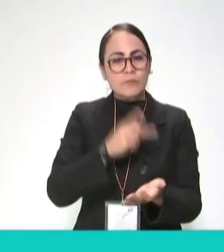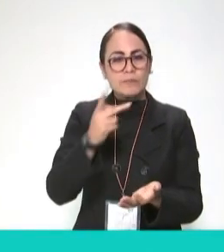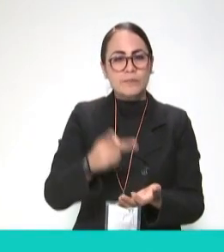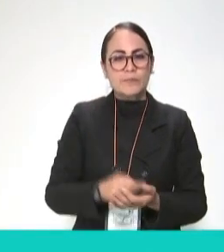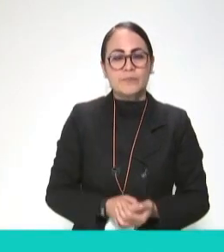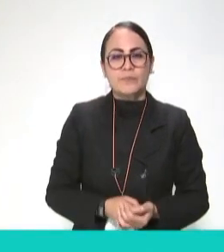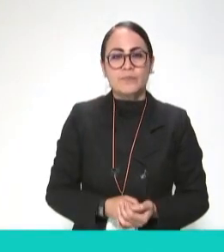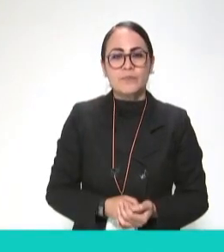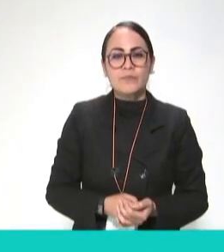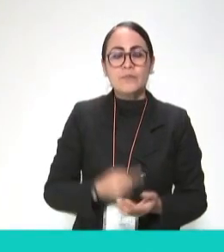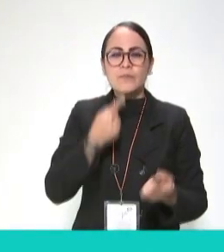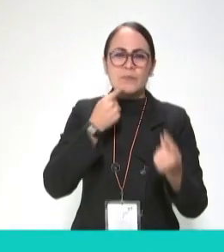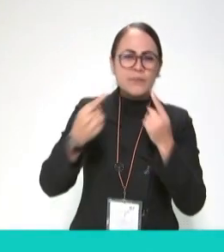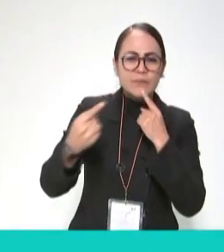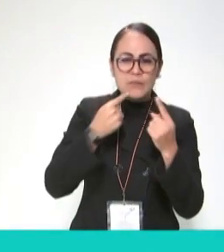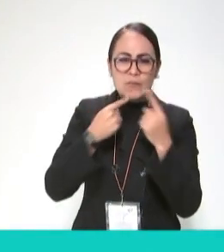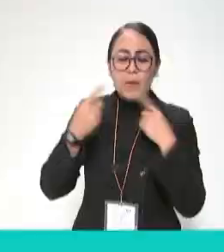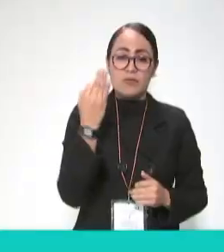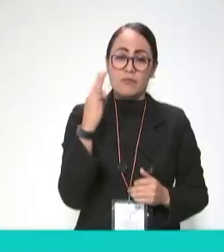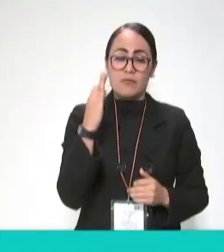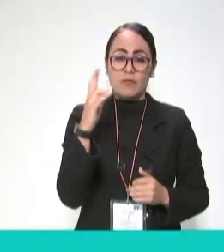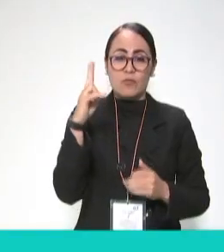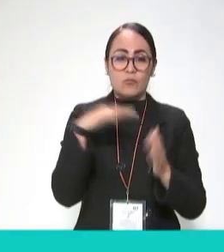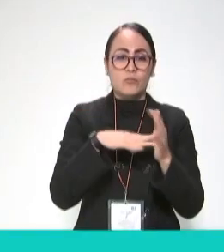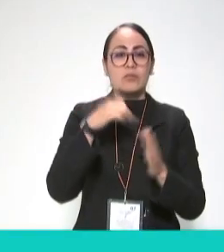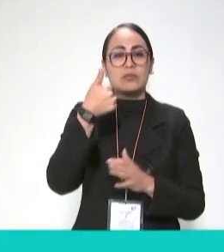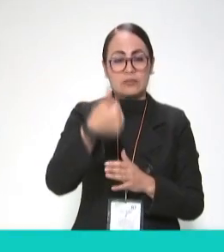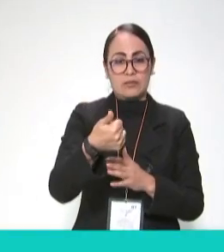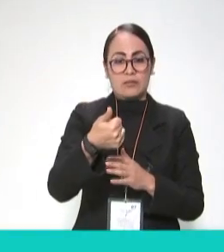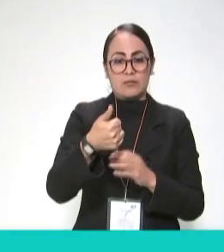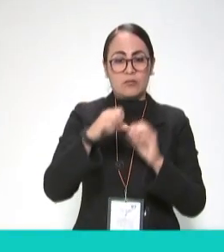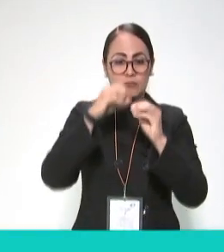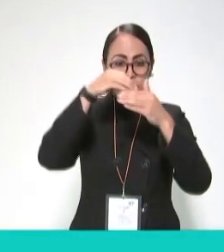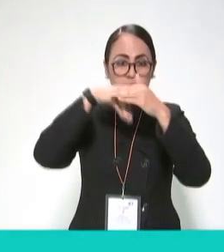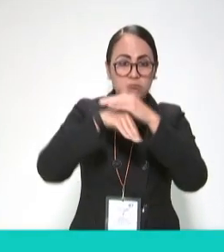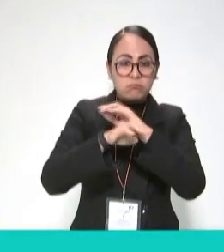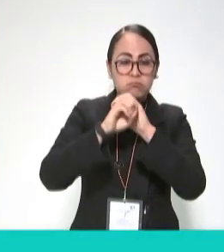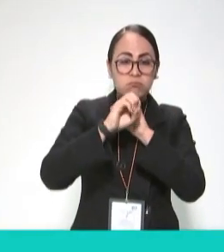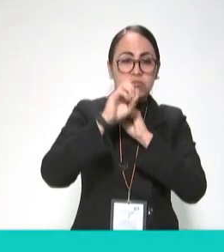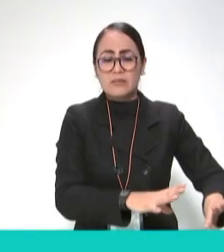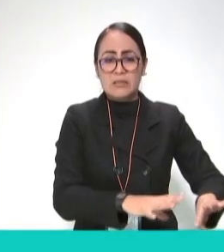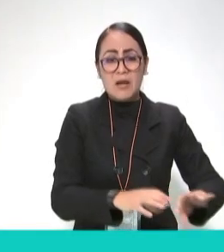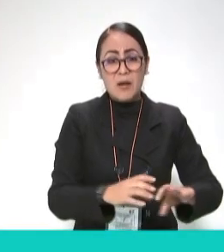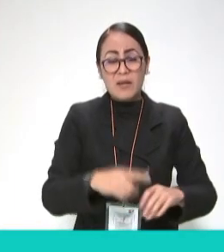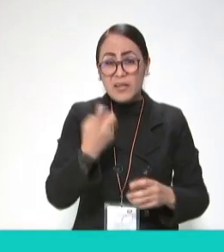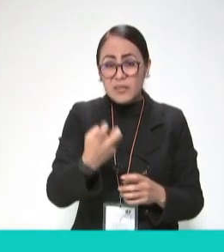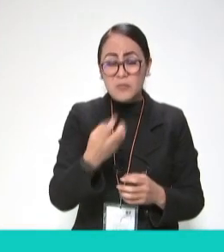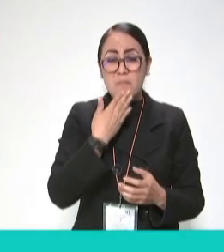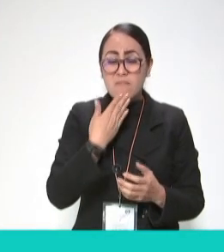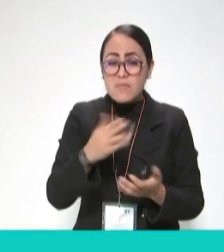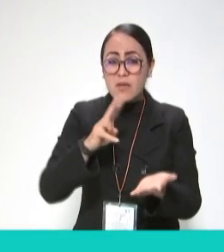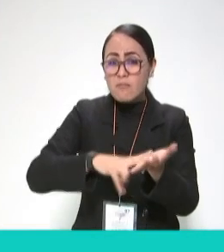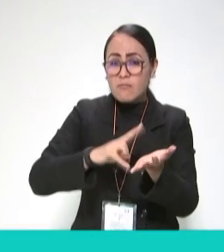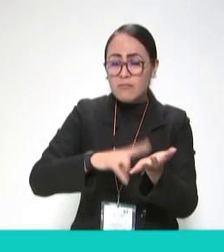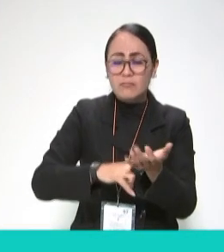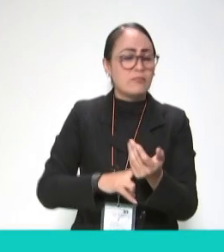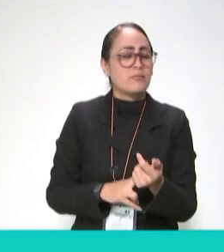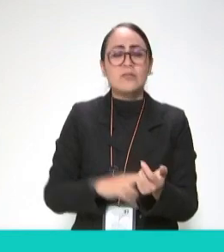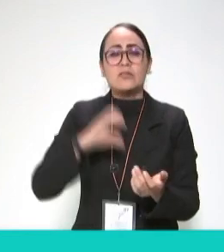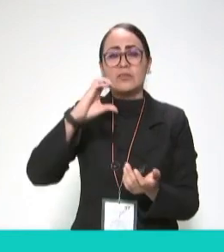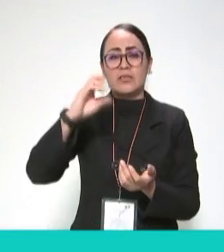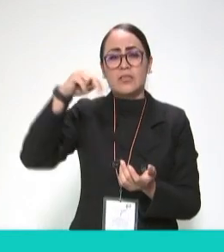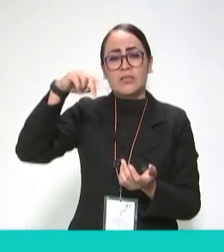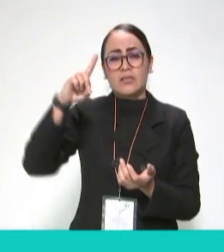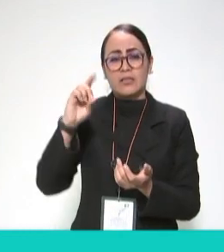del titular de la secretaría del trabajo y previsión social y a la delegación coahuila unidades administrativas que podrían saber de lo solicitado además la